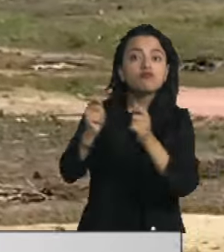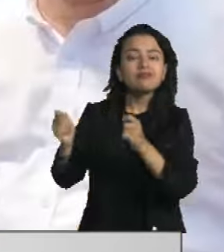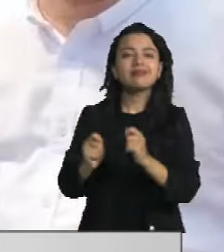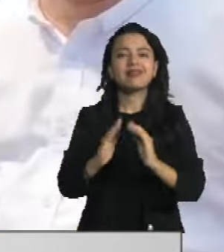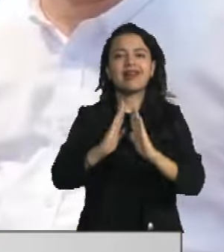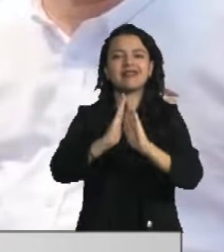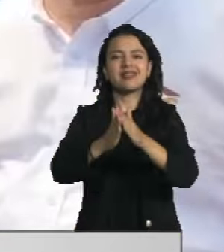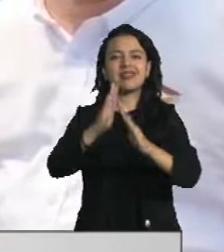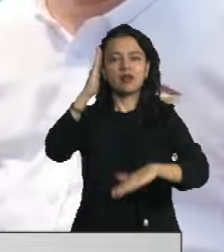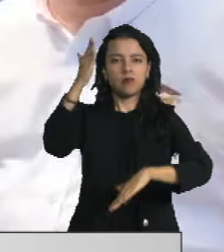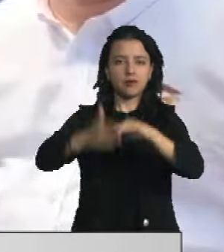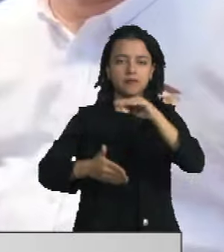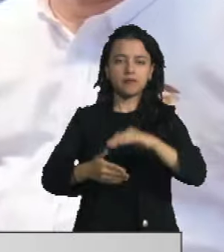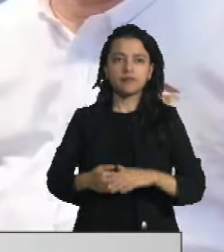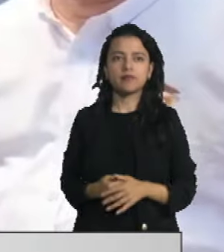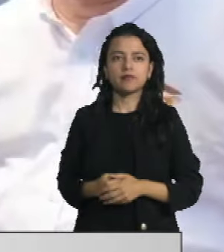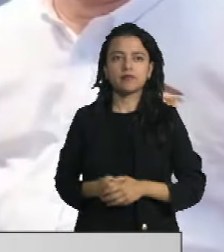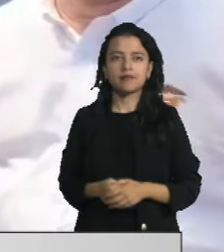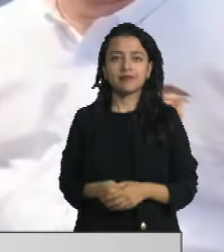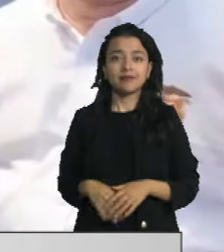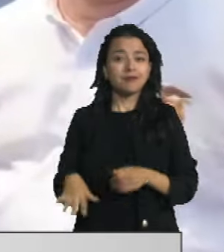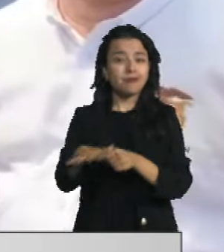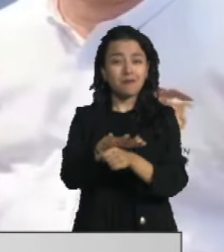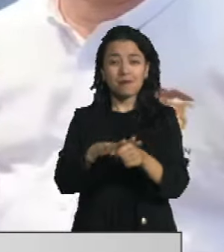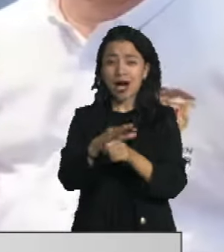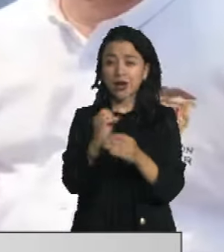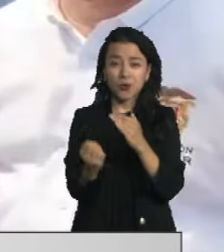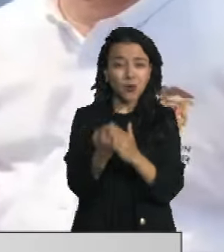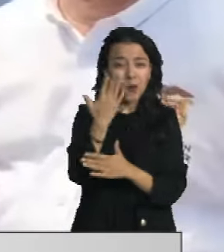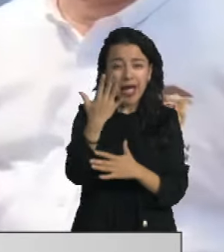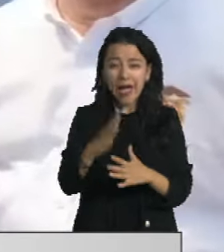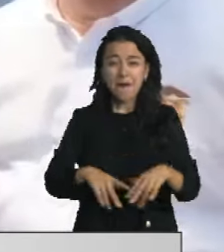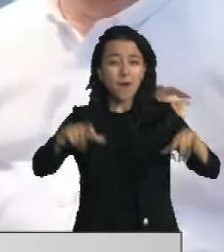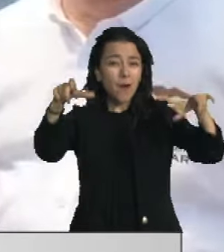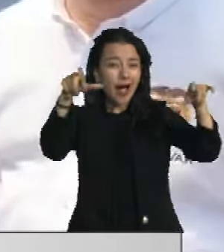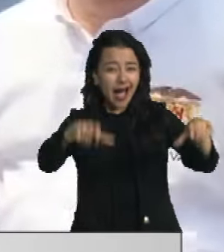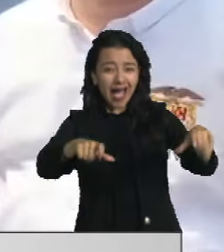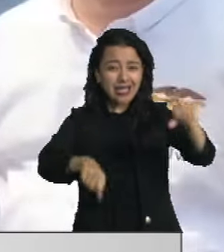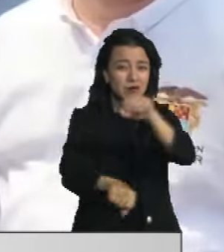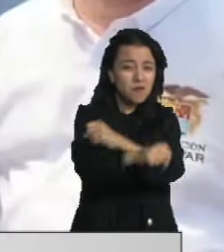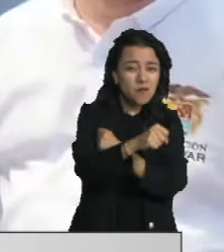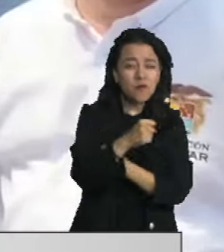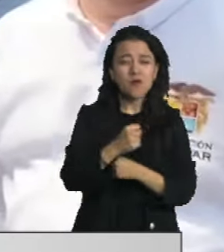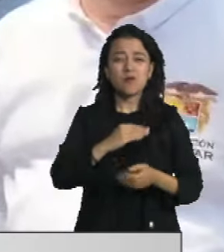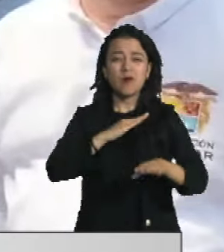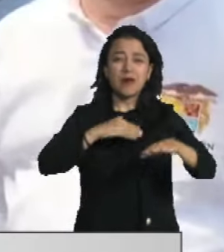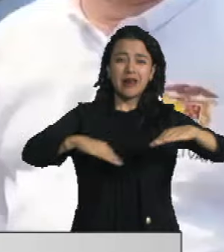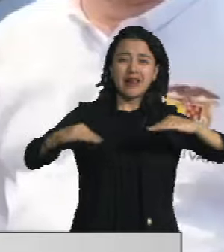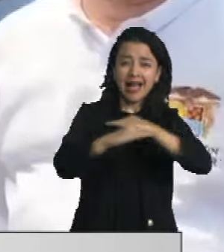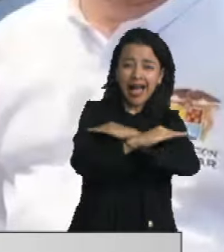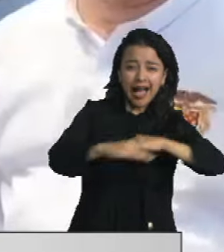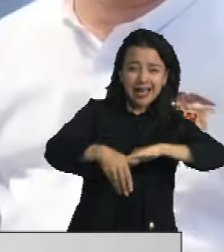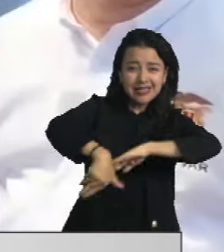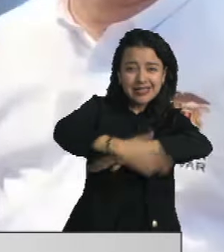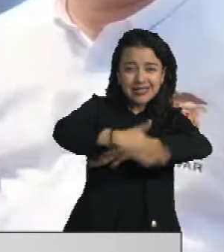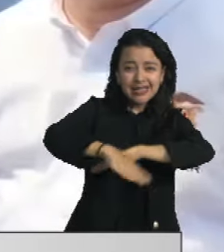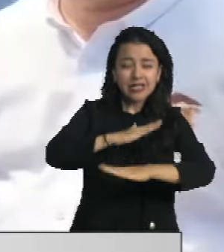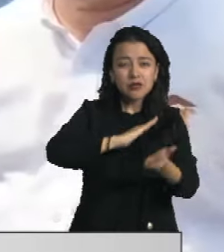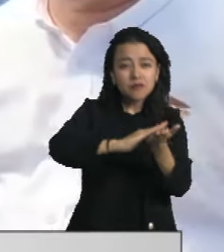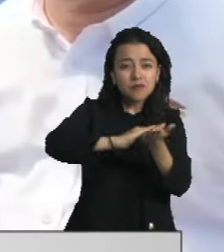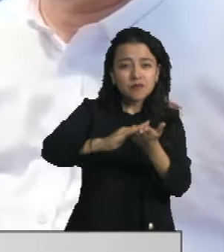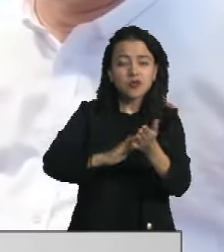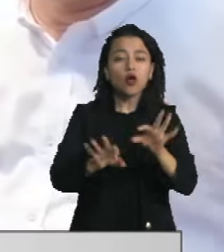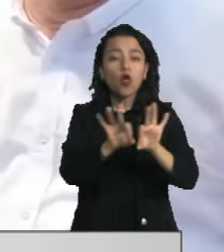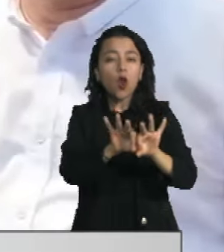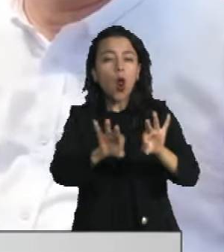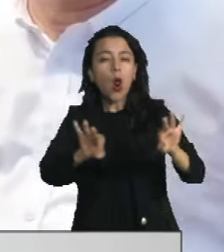tener un barrio nuevo, con cancha, con calles pavimentadas, con tubería que